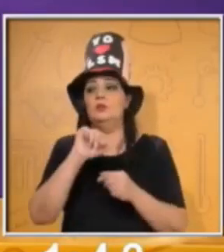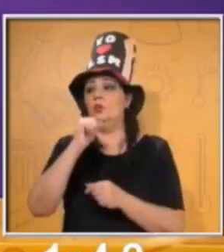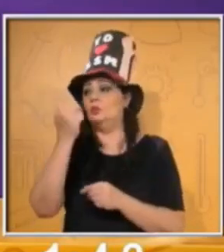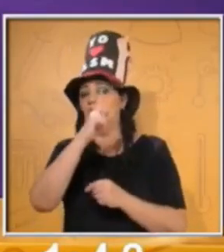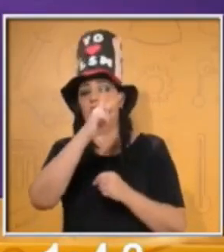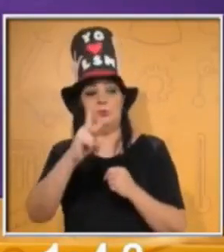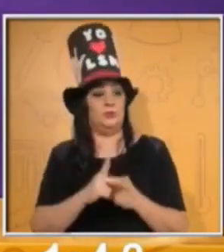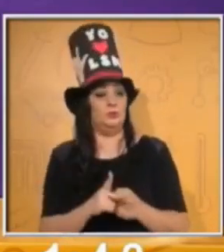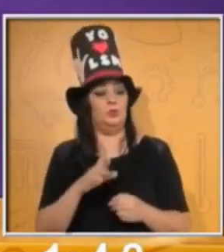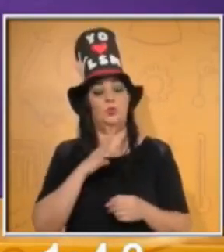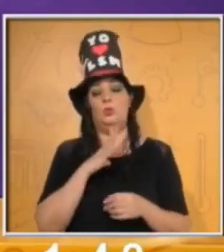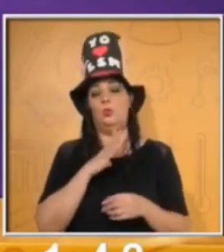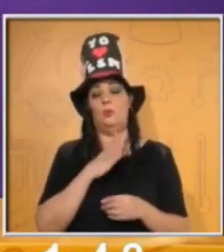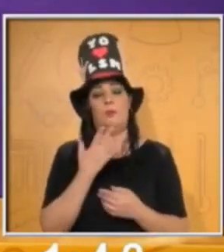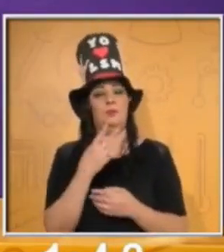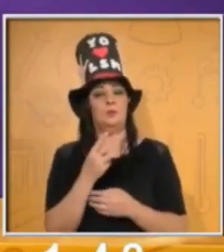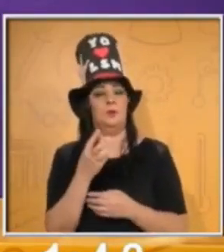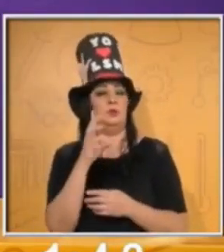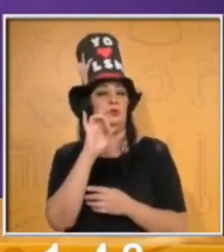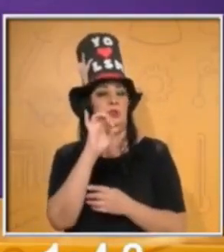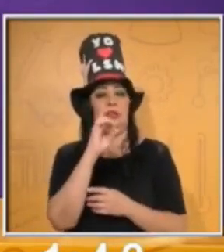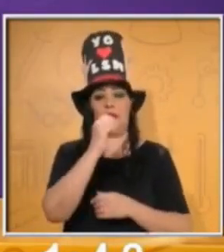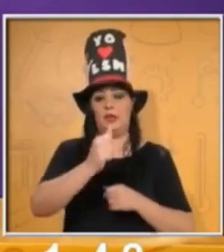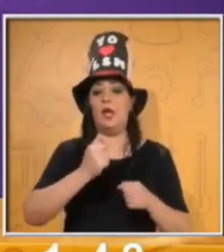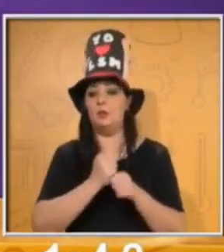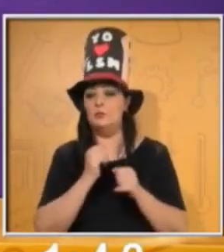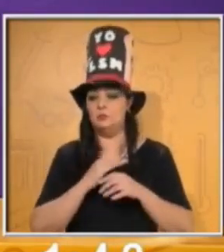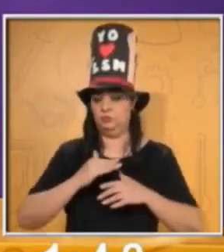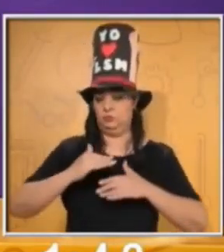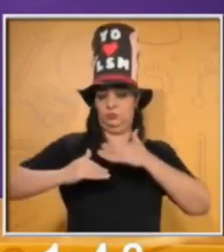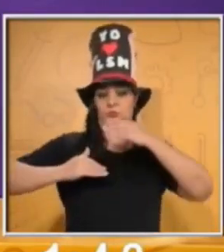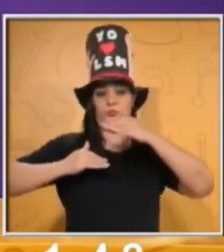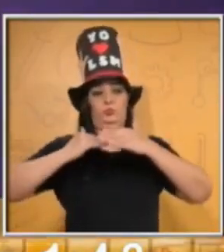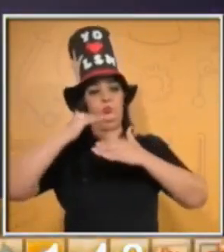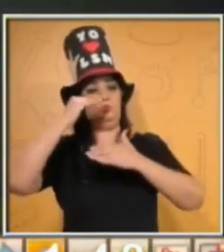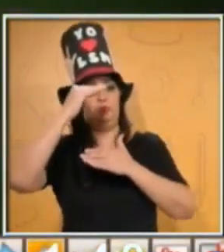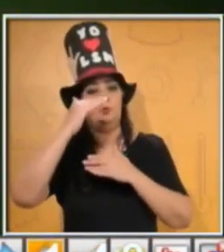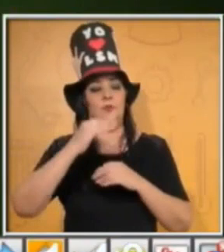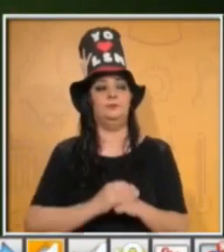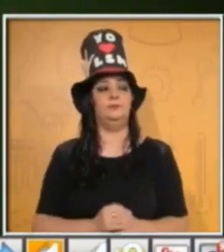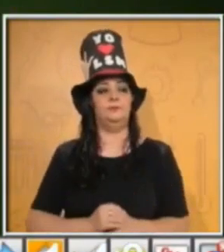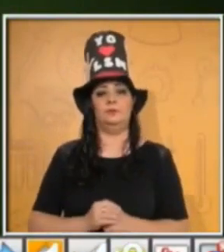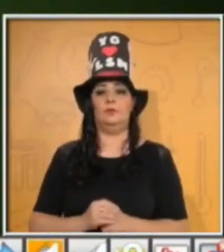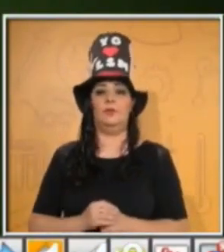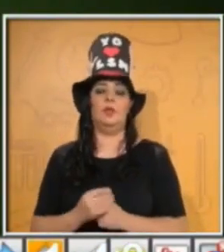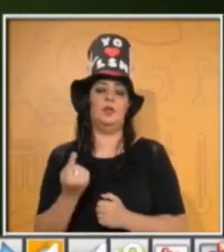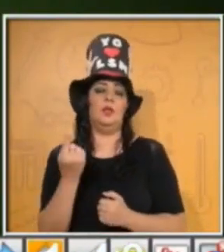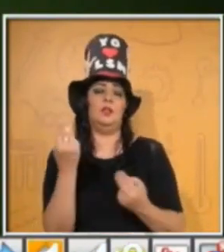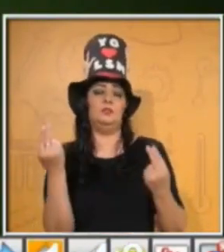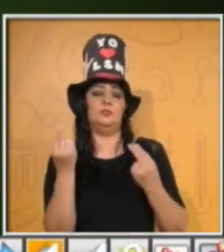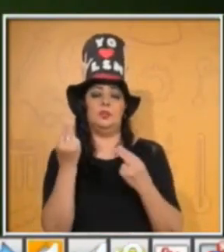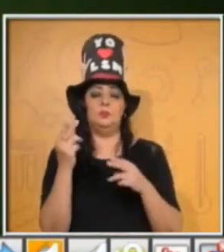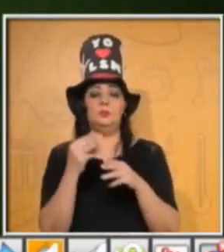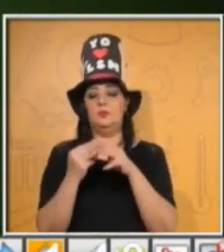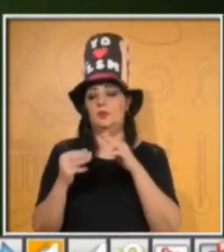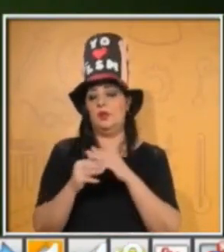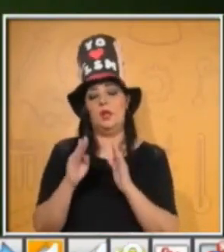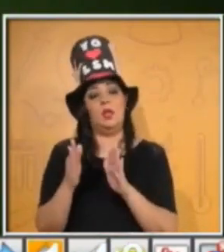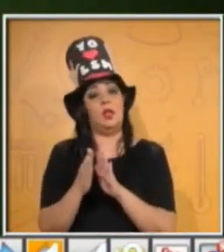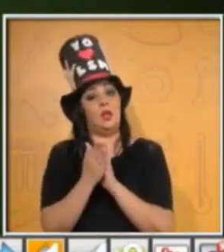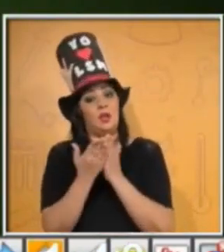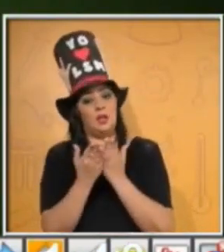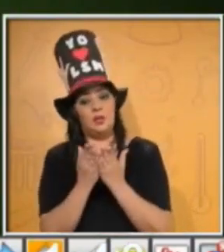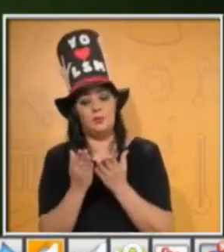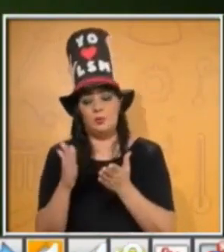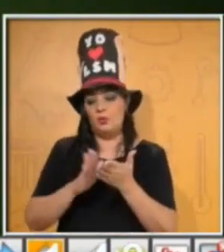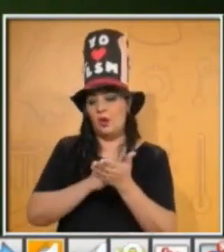crecimiento durante casi 3 décadas. Vamos a continuar. Los materiales que utilizaremos será el libro de texto,